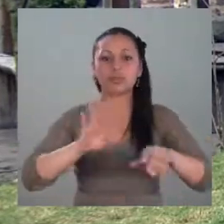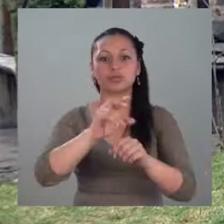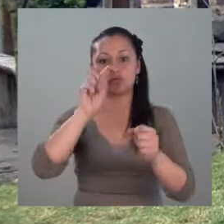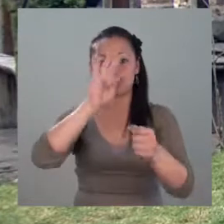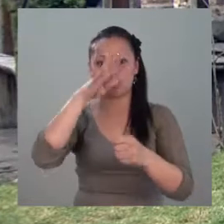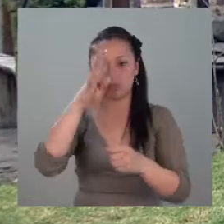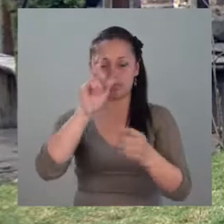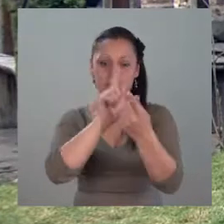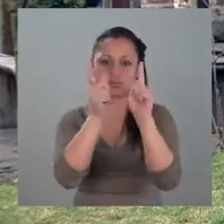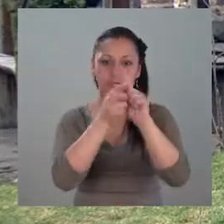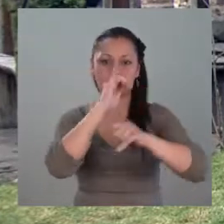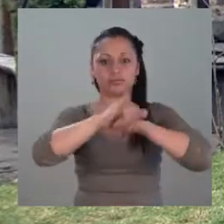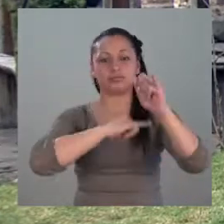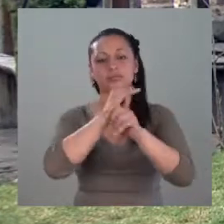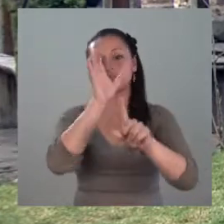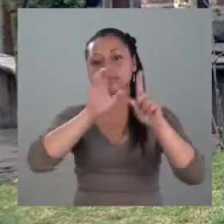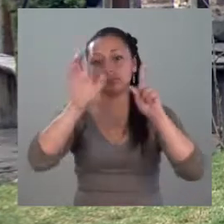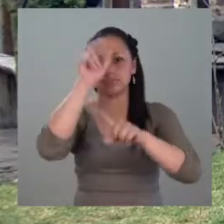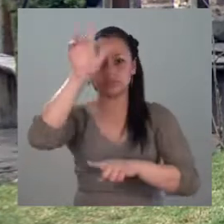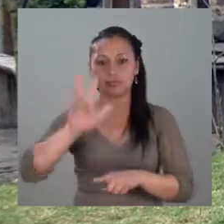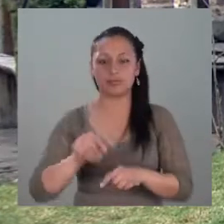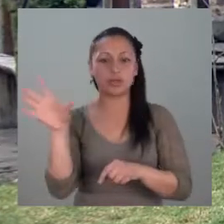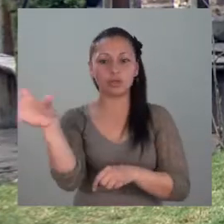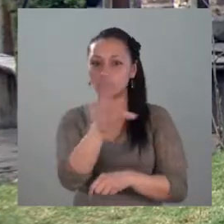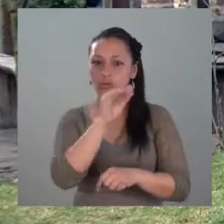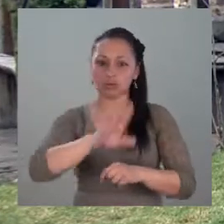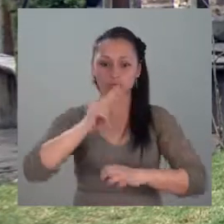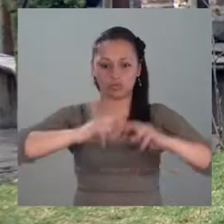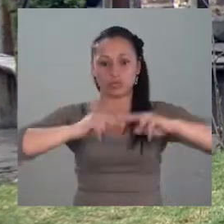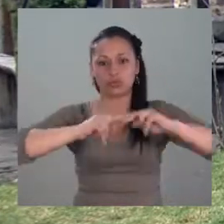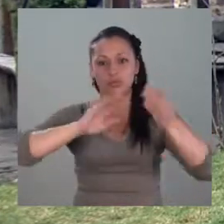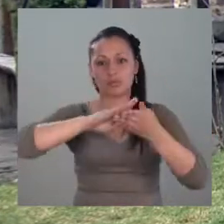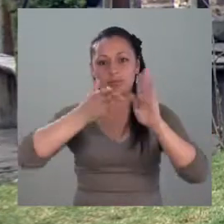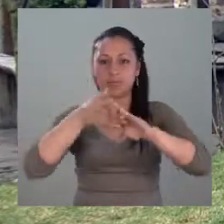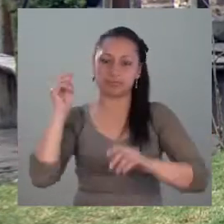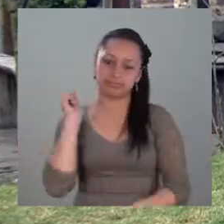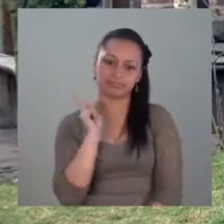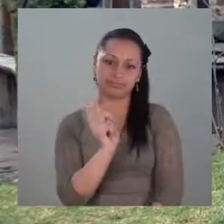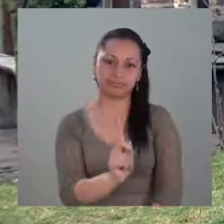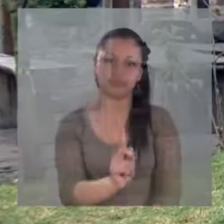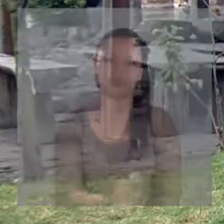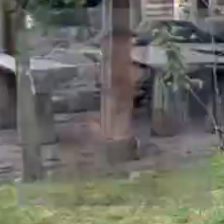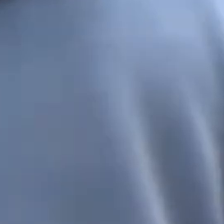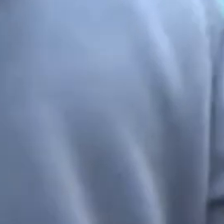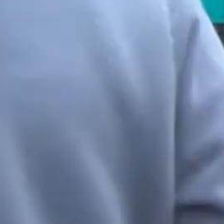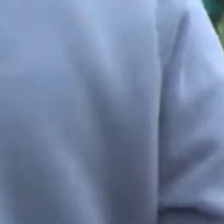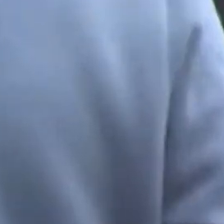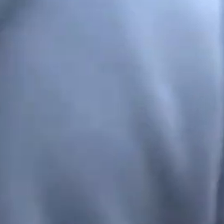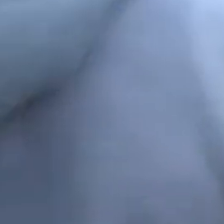cuarto Encuentro Internacional de Culturas Andinas. Todo esto en el marco de la construcción de una paz duradera.